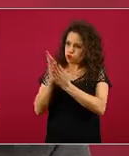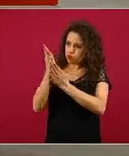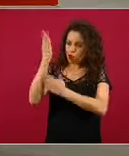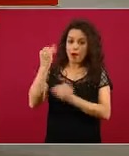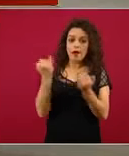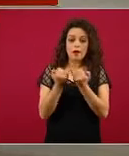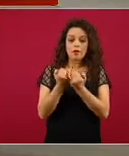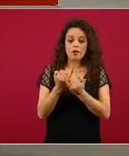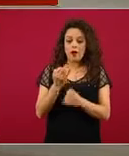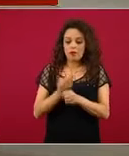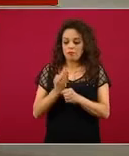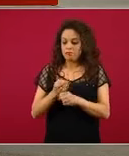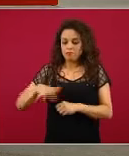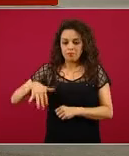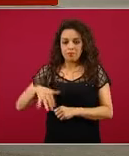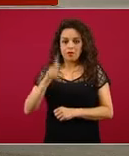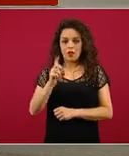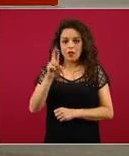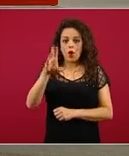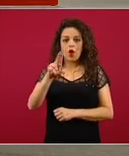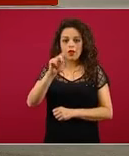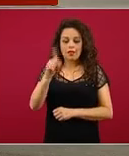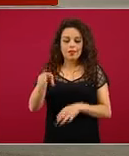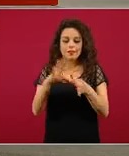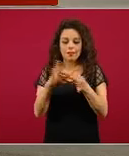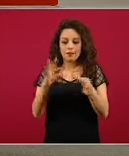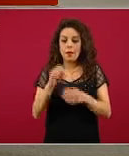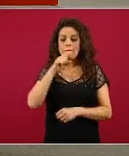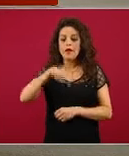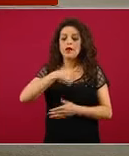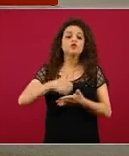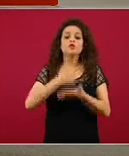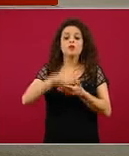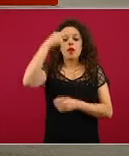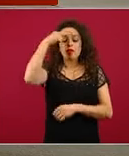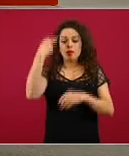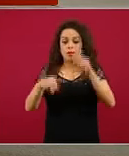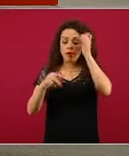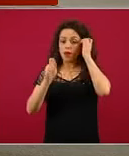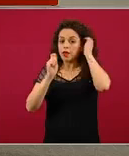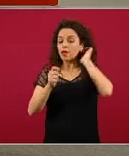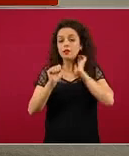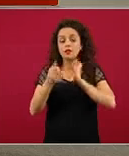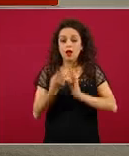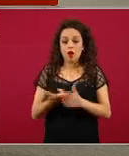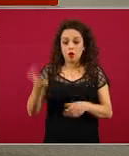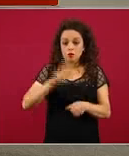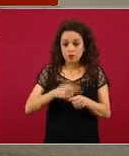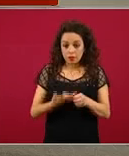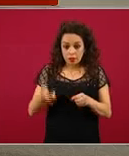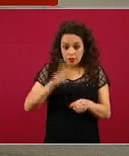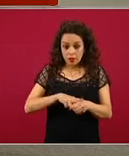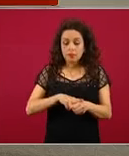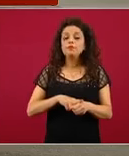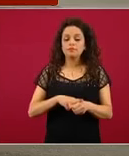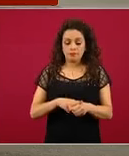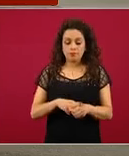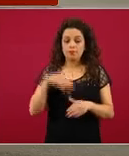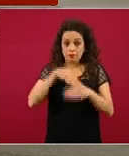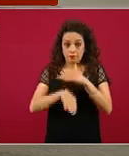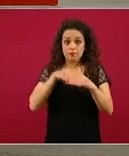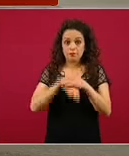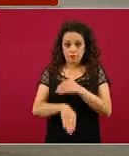Cortés, también en la Ciudad de México las casos, las hospitalizaciones han superado